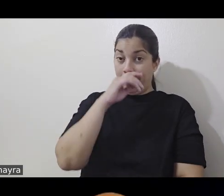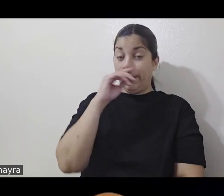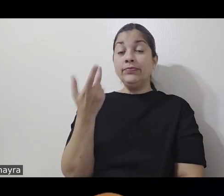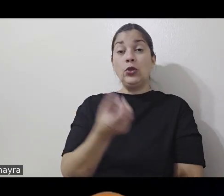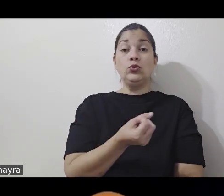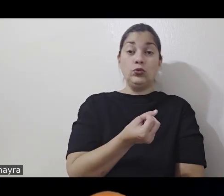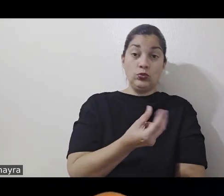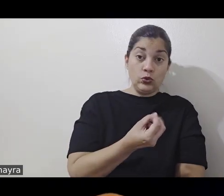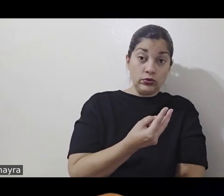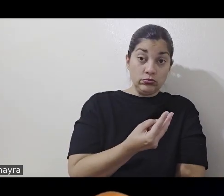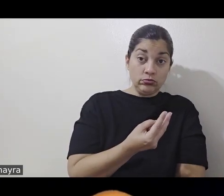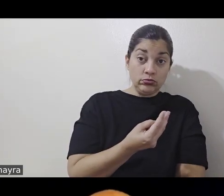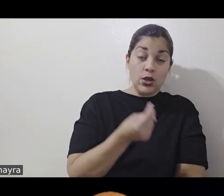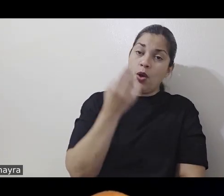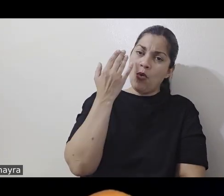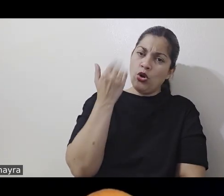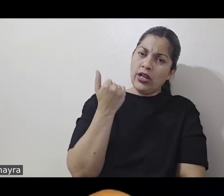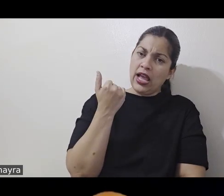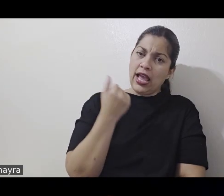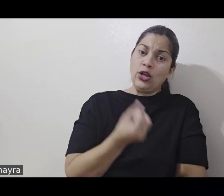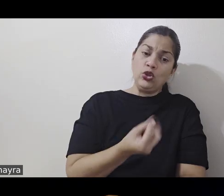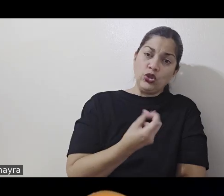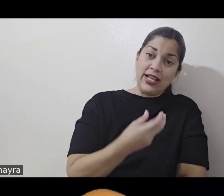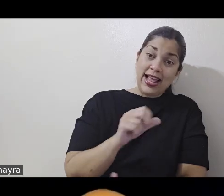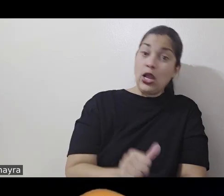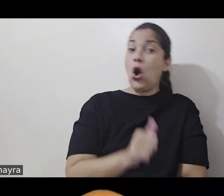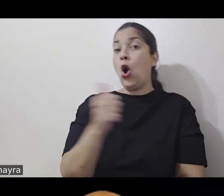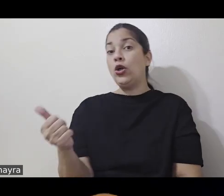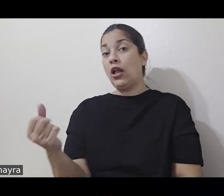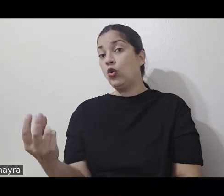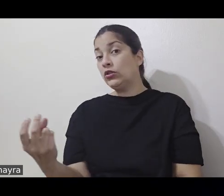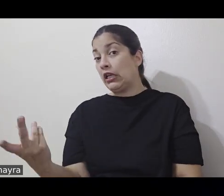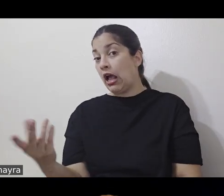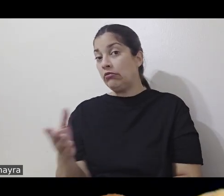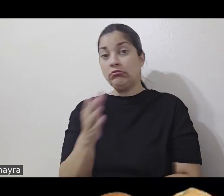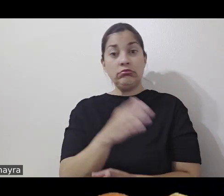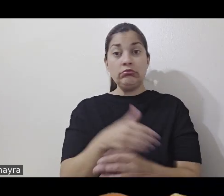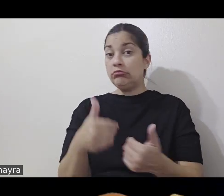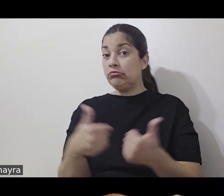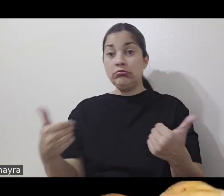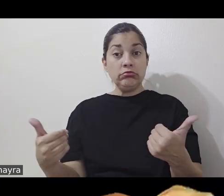Entonces, ¿por qué hacer una docena y otra docena? Ajá.